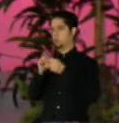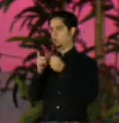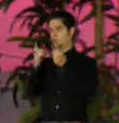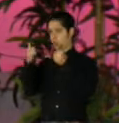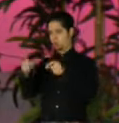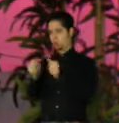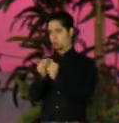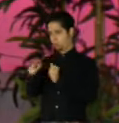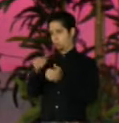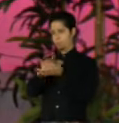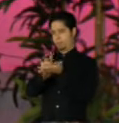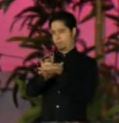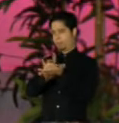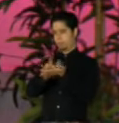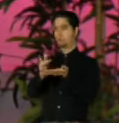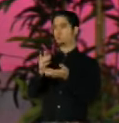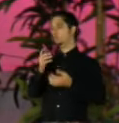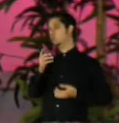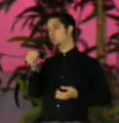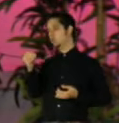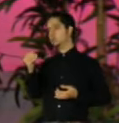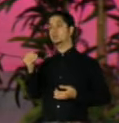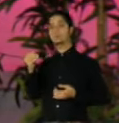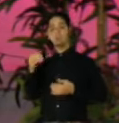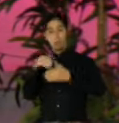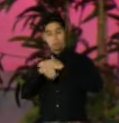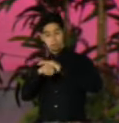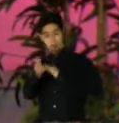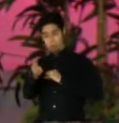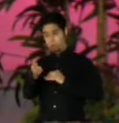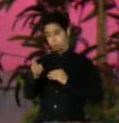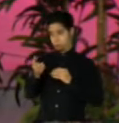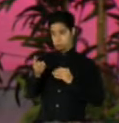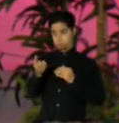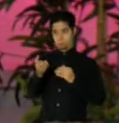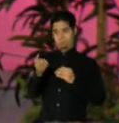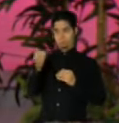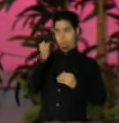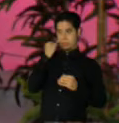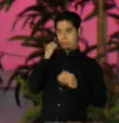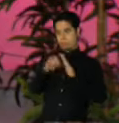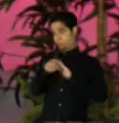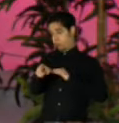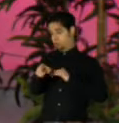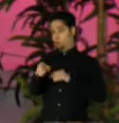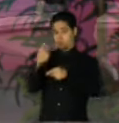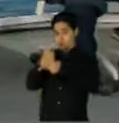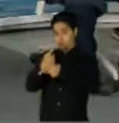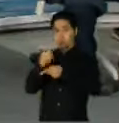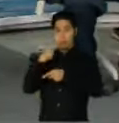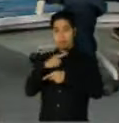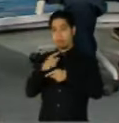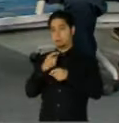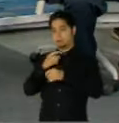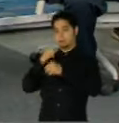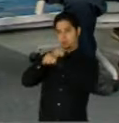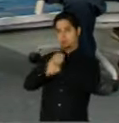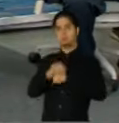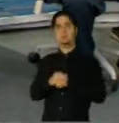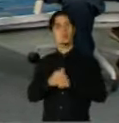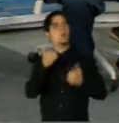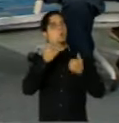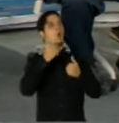estos medicamentos y el asunto del acceso a los mismos en caso de que sean los medicamentos, sí, correctos. ¿Cuál es el medicamento